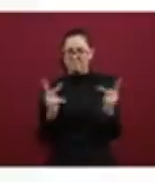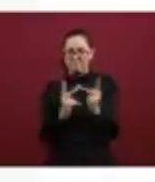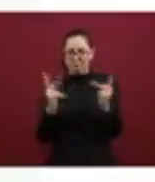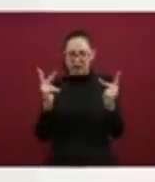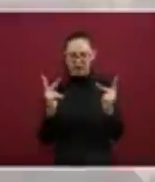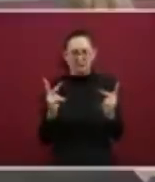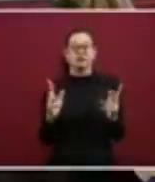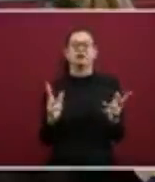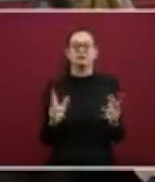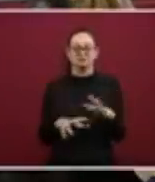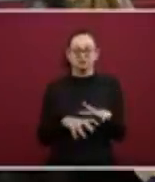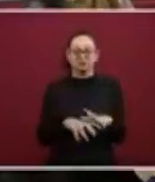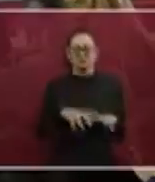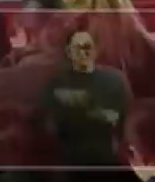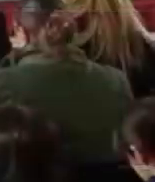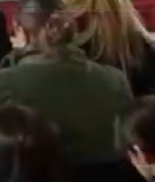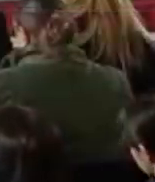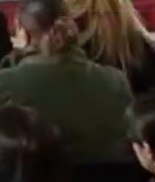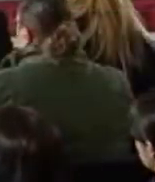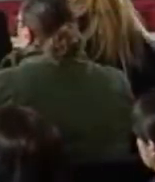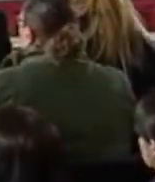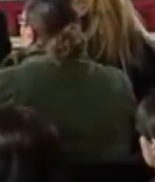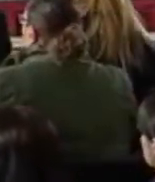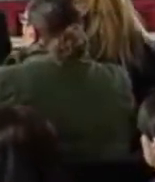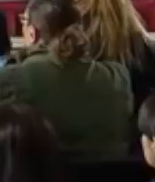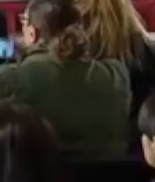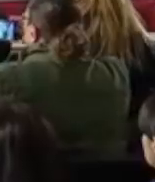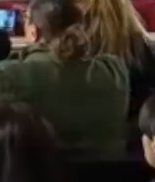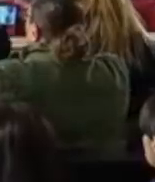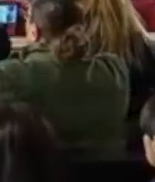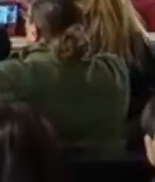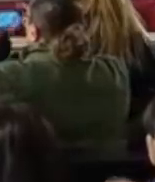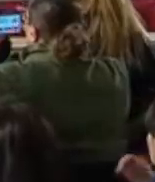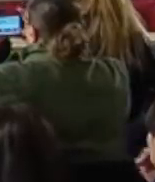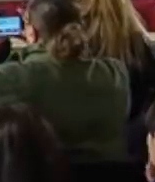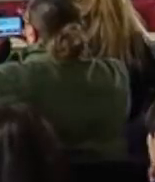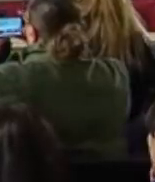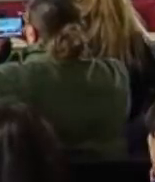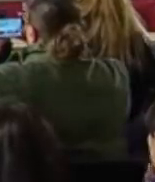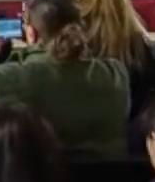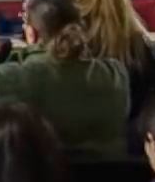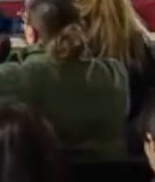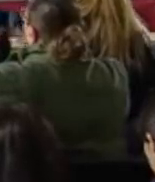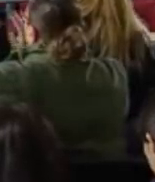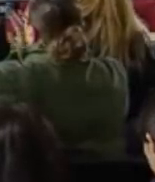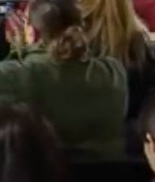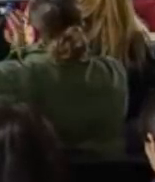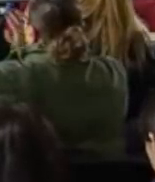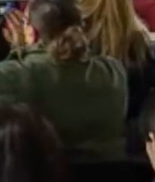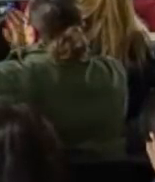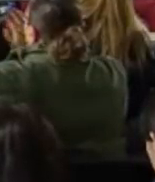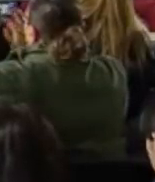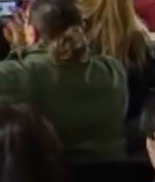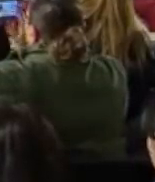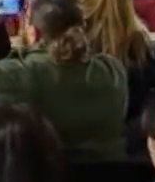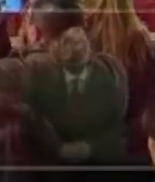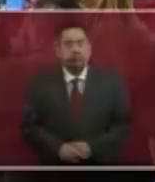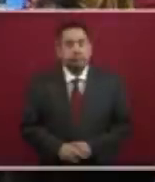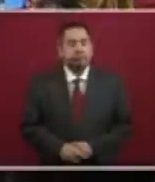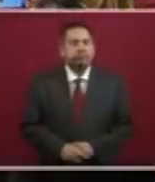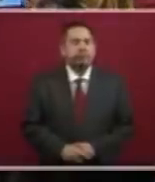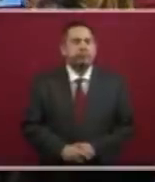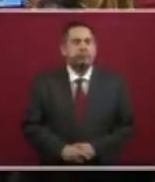vamos a encontrar, lamentablemente, con esta información, este nivel de concentración de